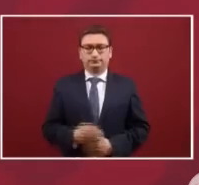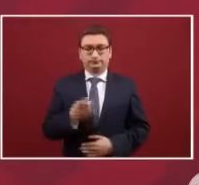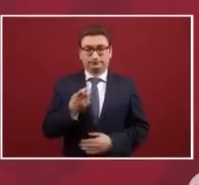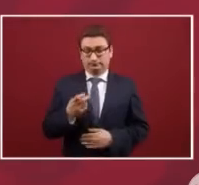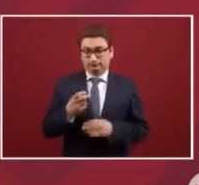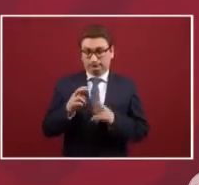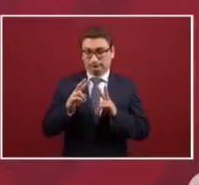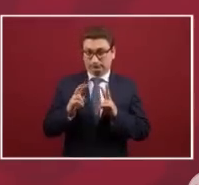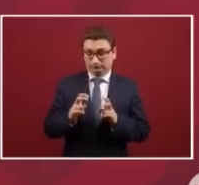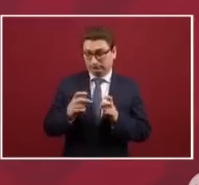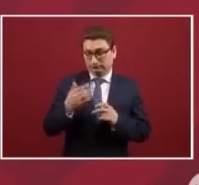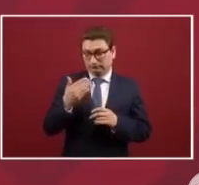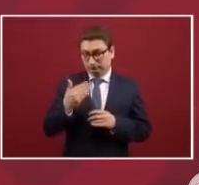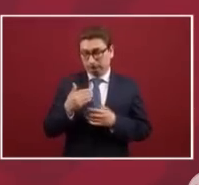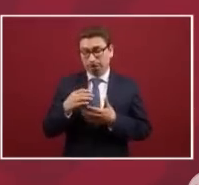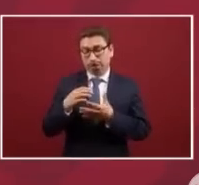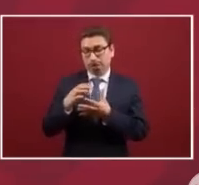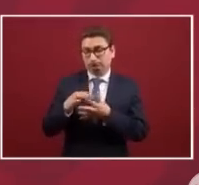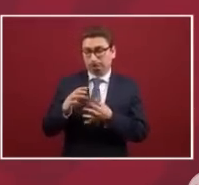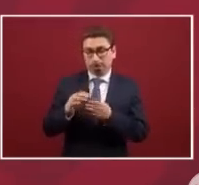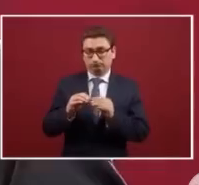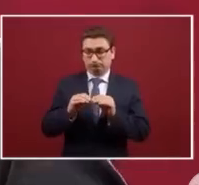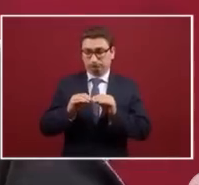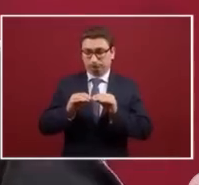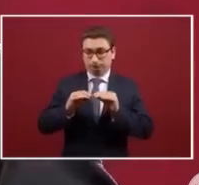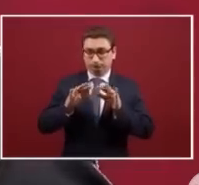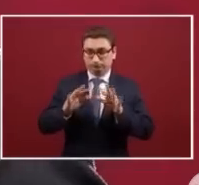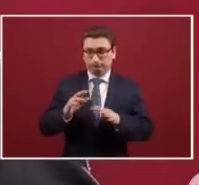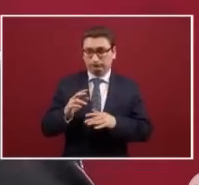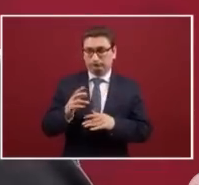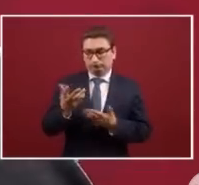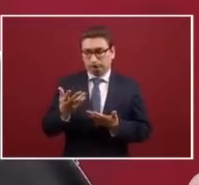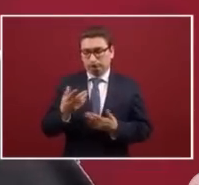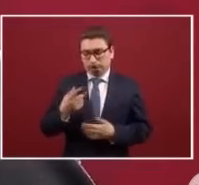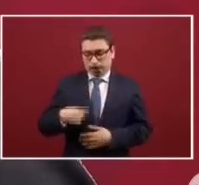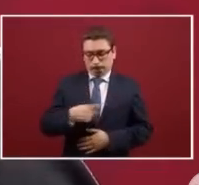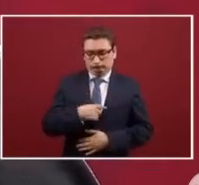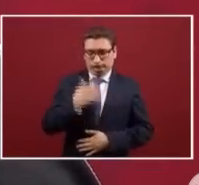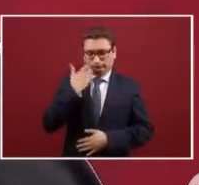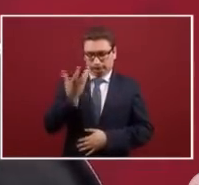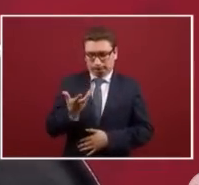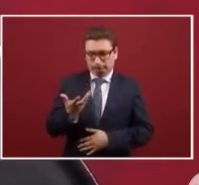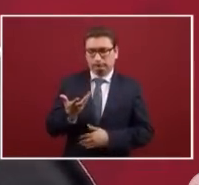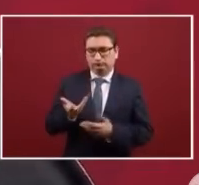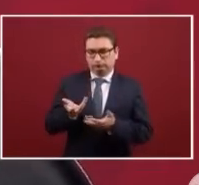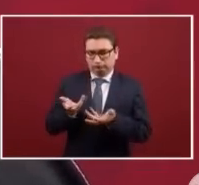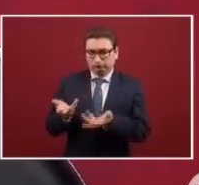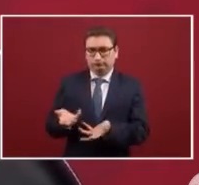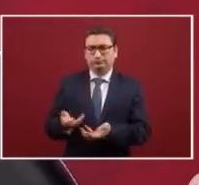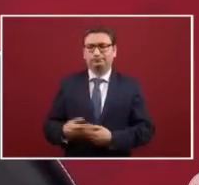fijar con mucha claridad esa postura de